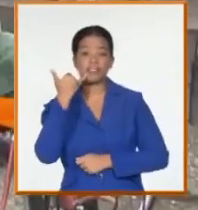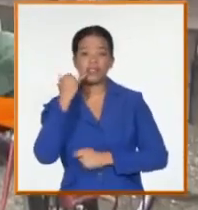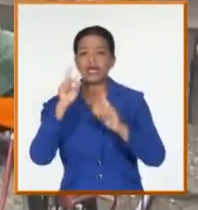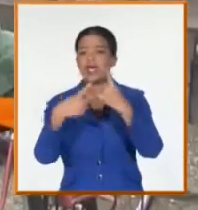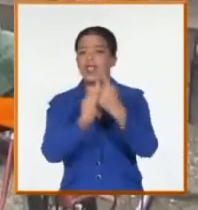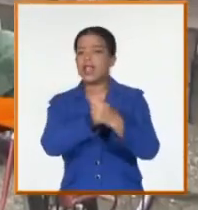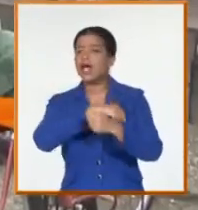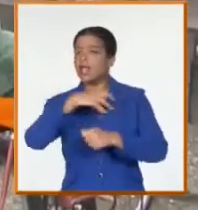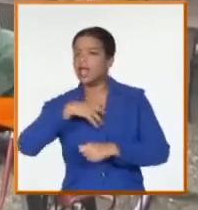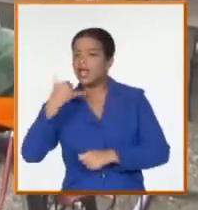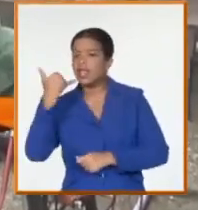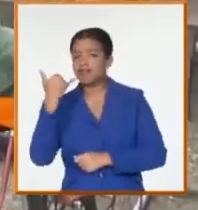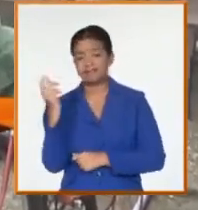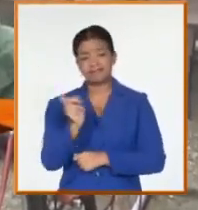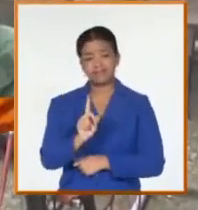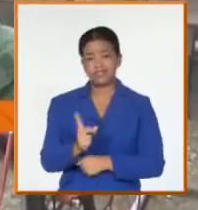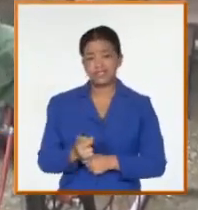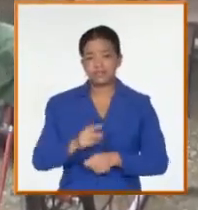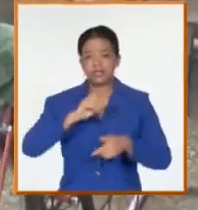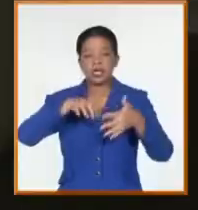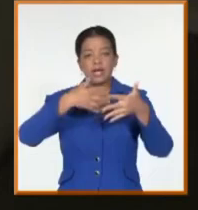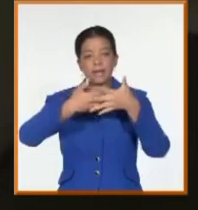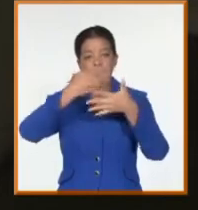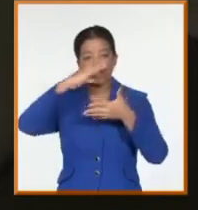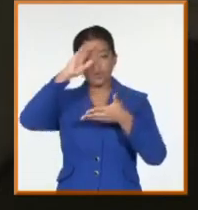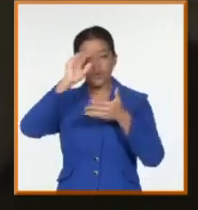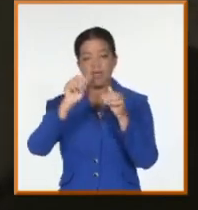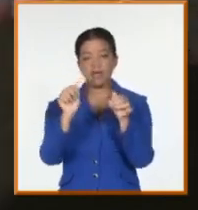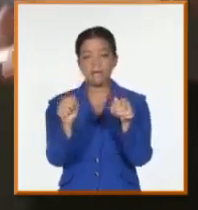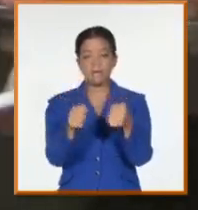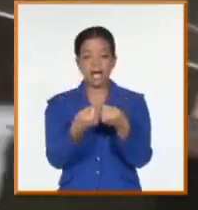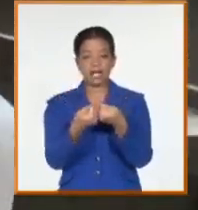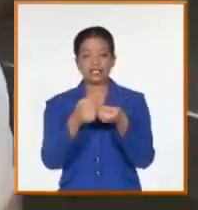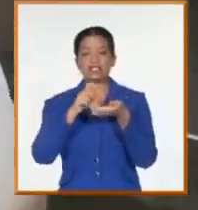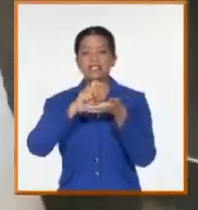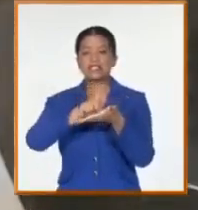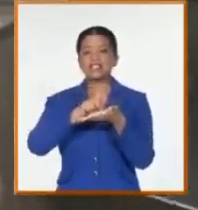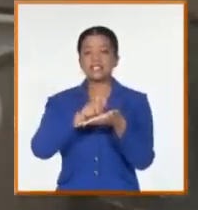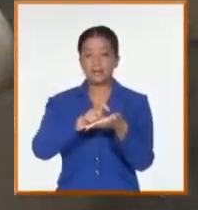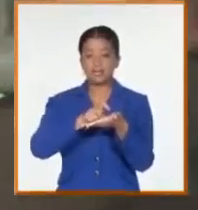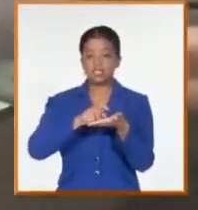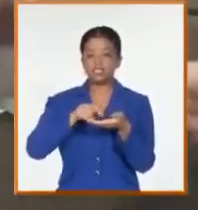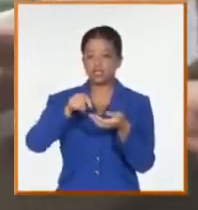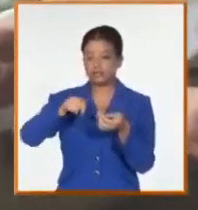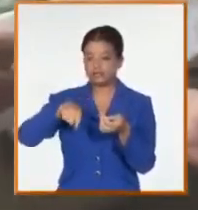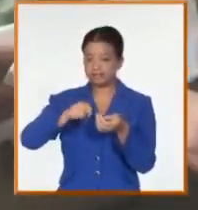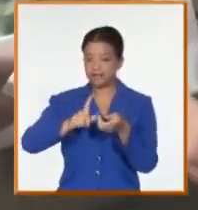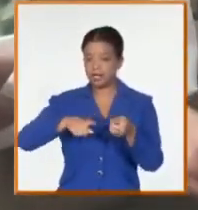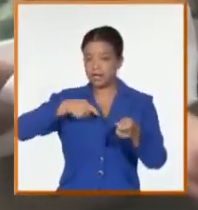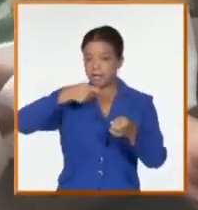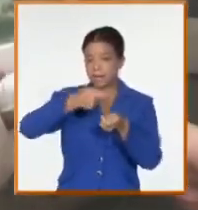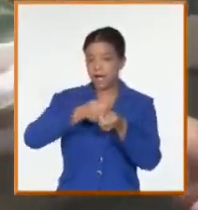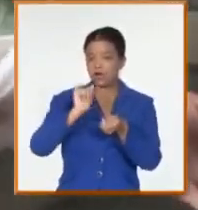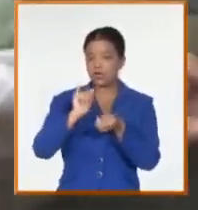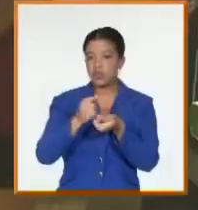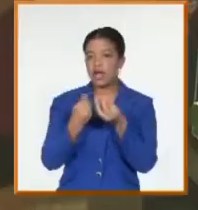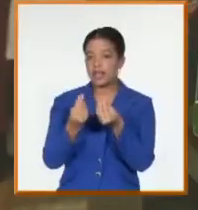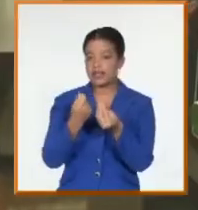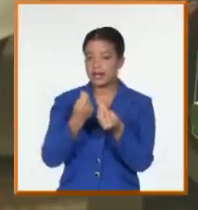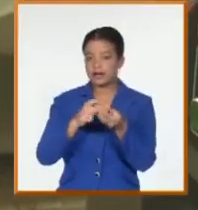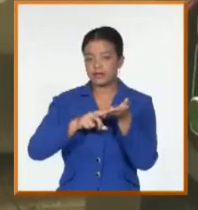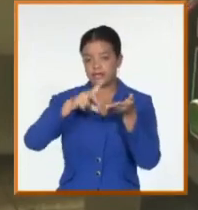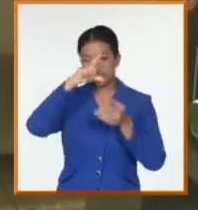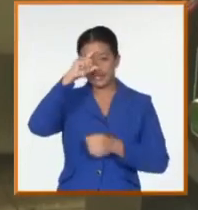celulares implementa cubana del pan pago electrónico y servicio de caja extra en sus 16 panaderías de la provincia espiritual